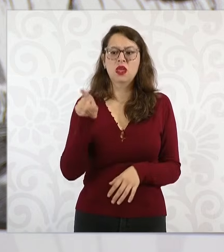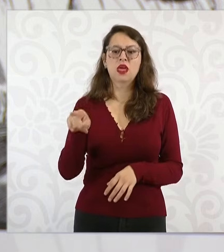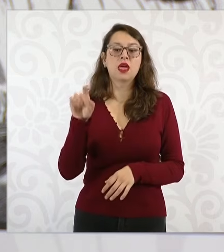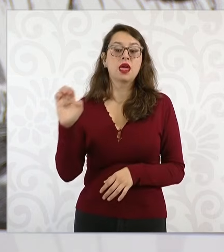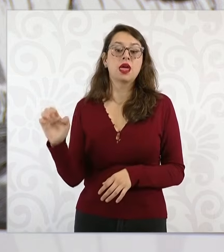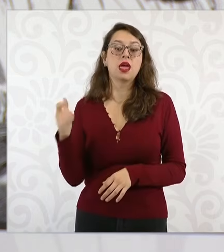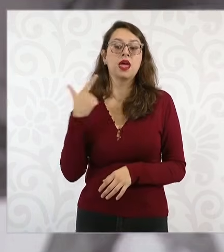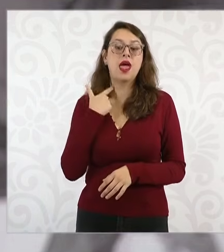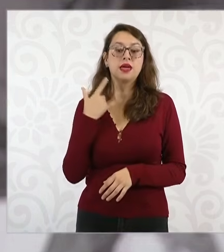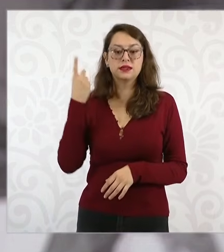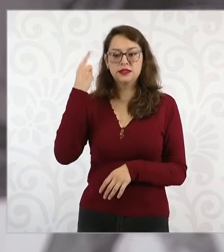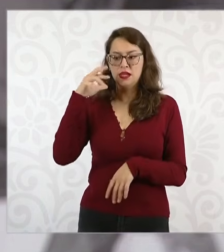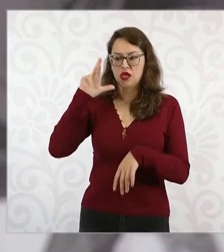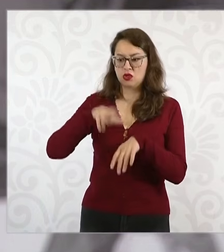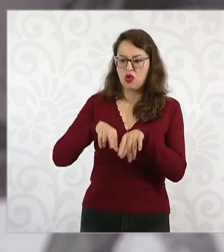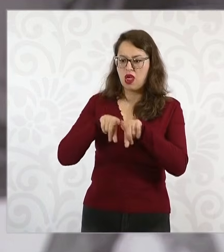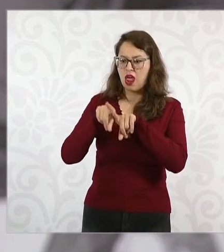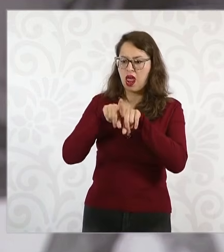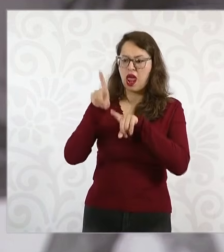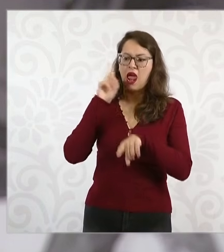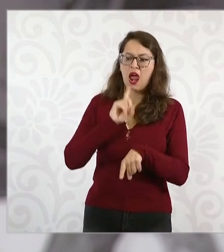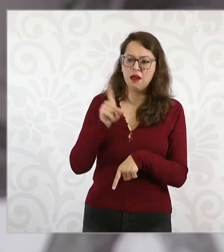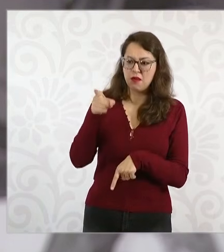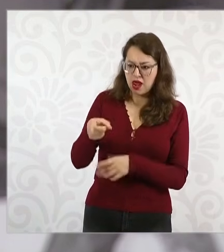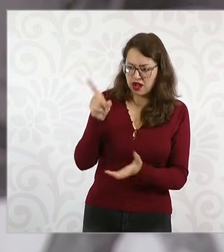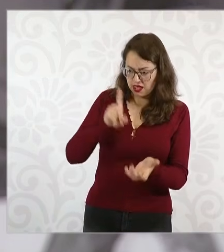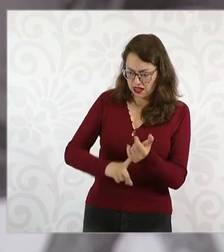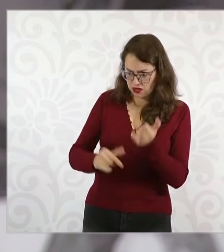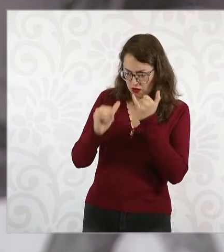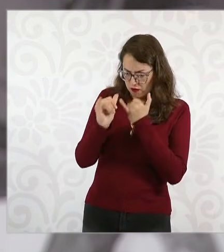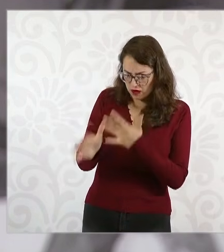de Lozoya en este fraude,